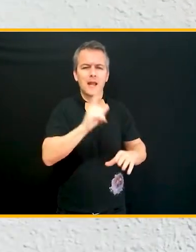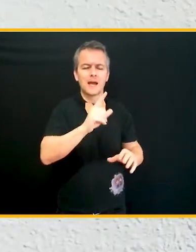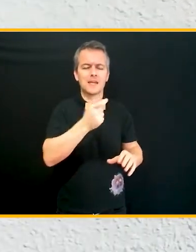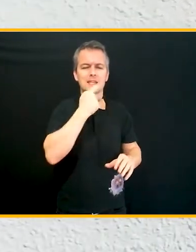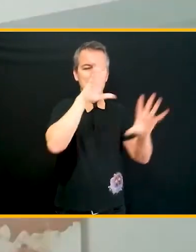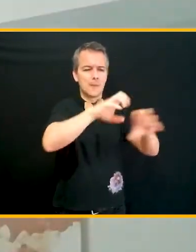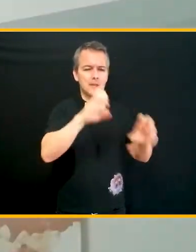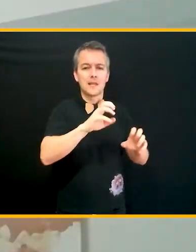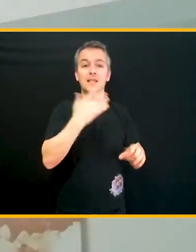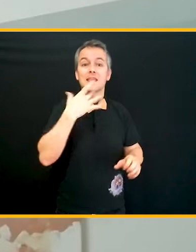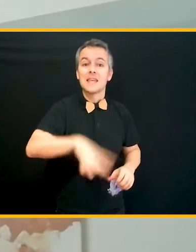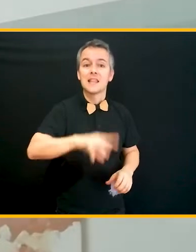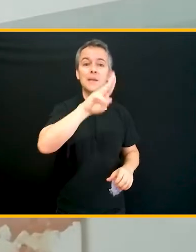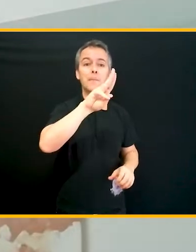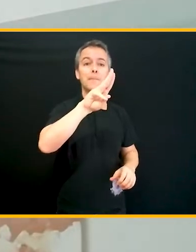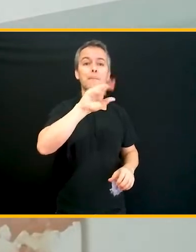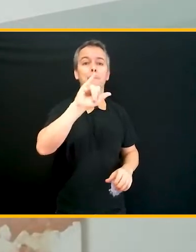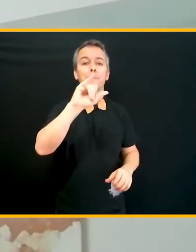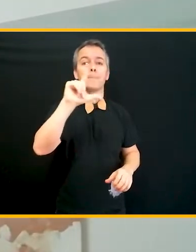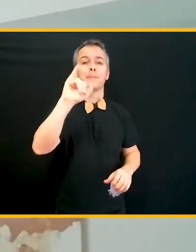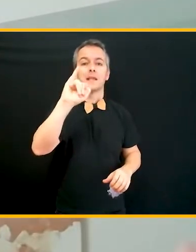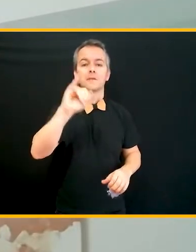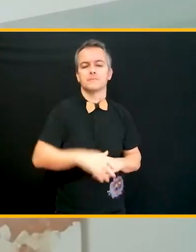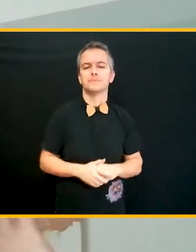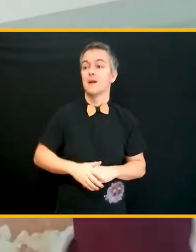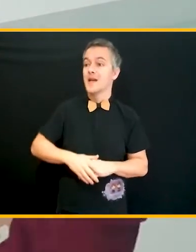ustedes, Pili. Hello. Sí, eso soy yo.